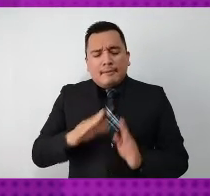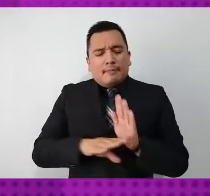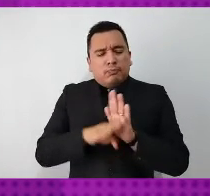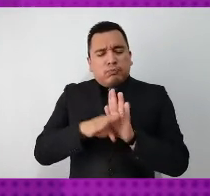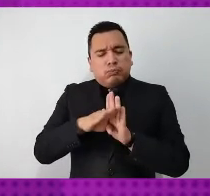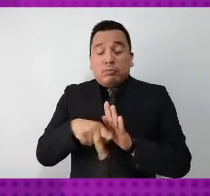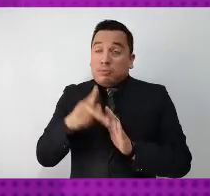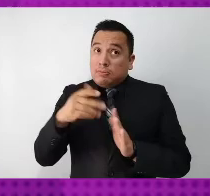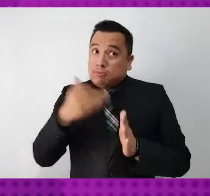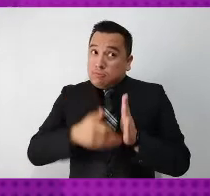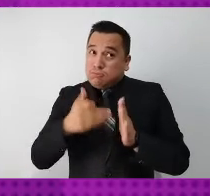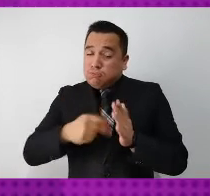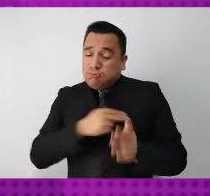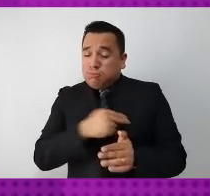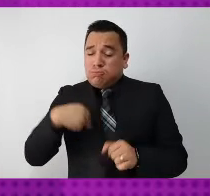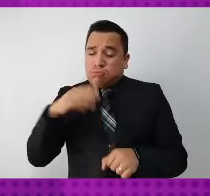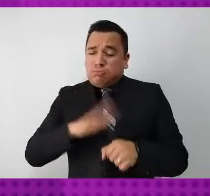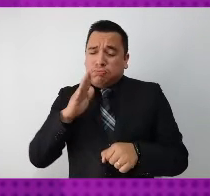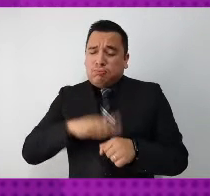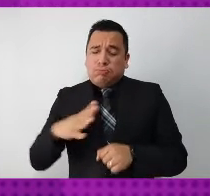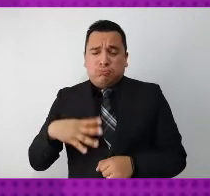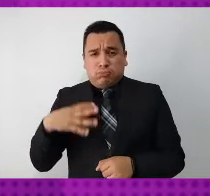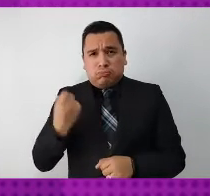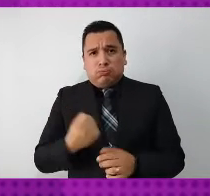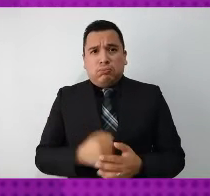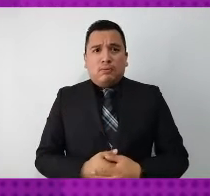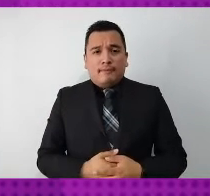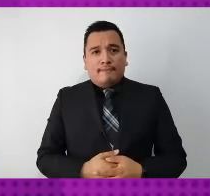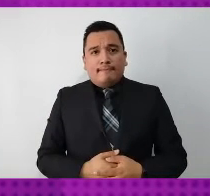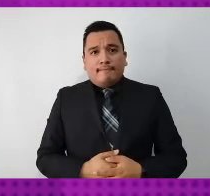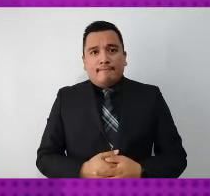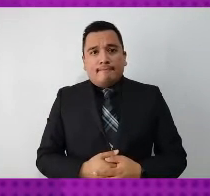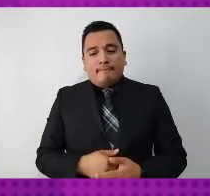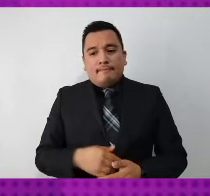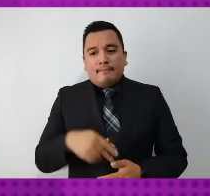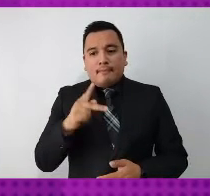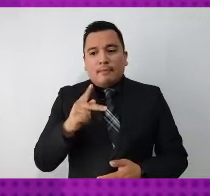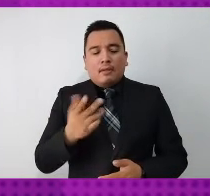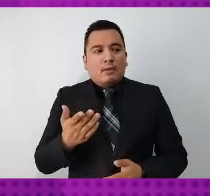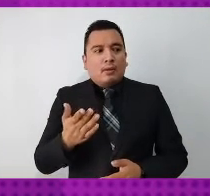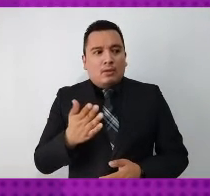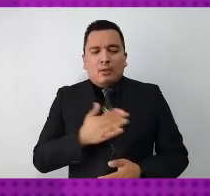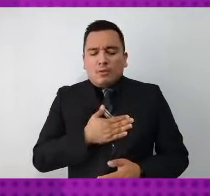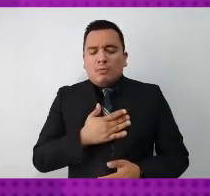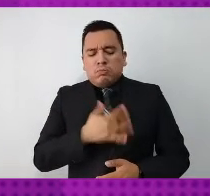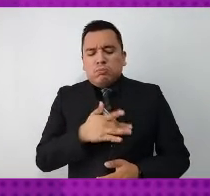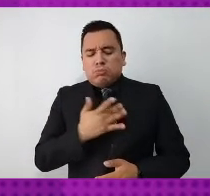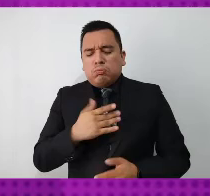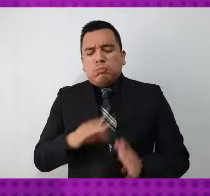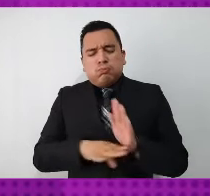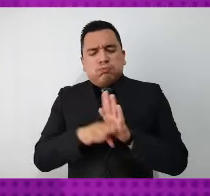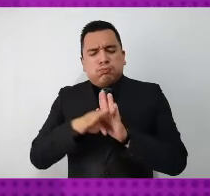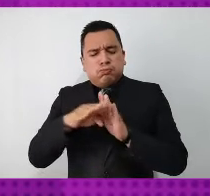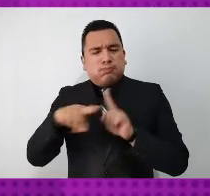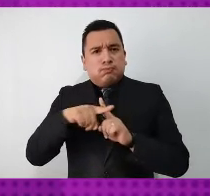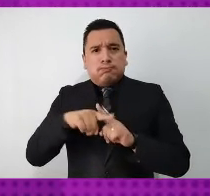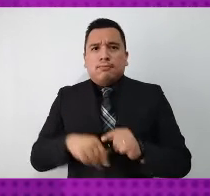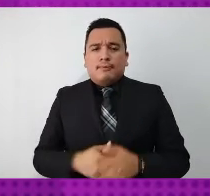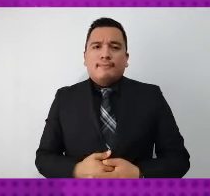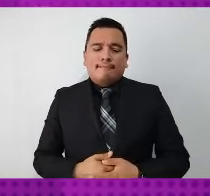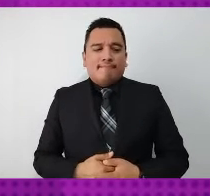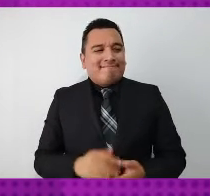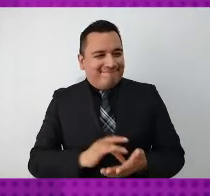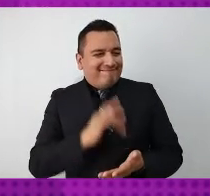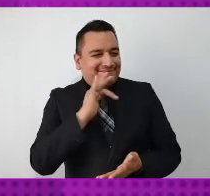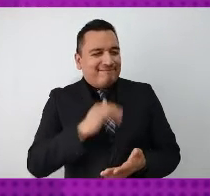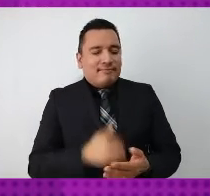recorrer y sobre todo poner de nuestra parte pero yo lo veo de manera muy positiva muchas gracias a bear continuamos con